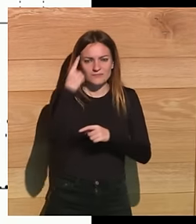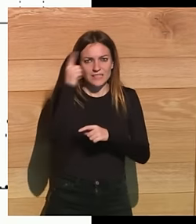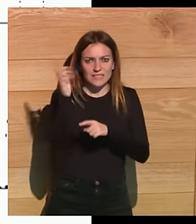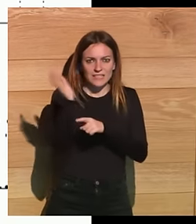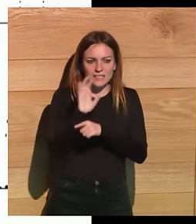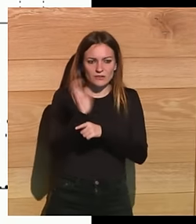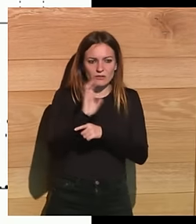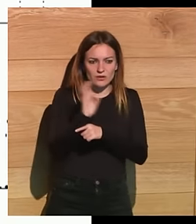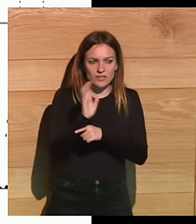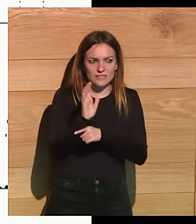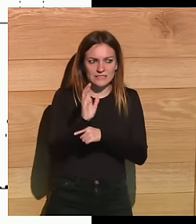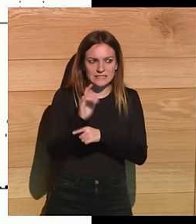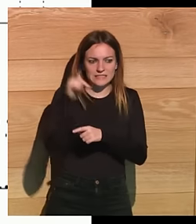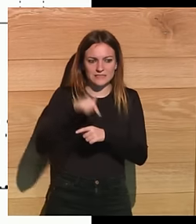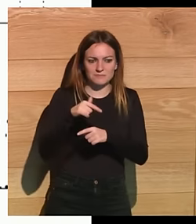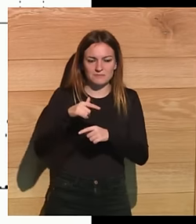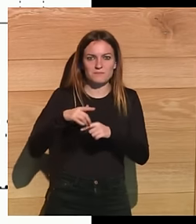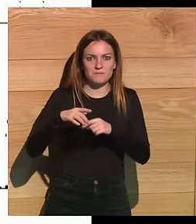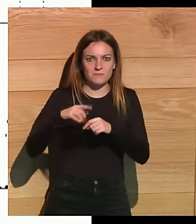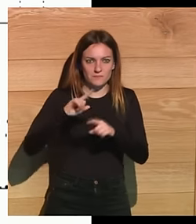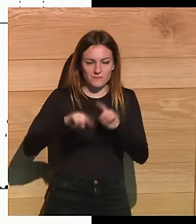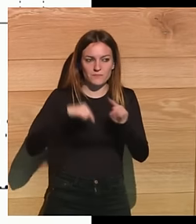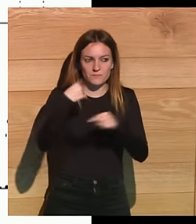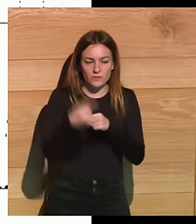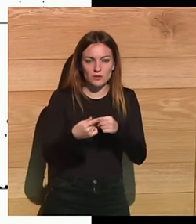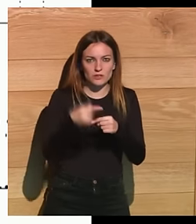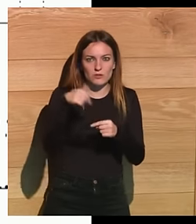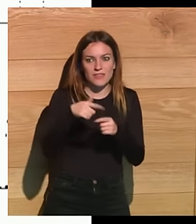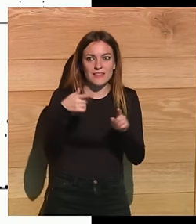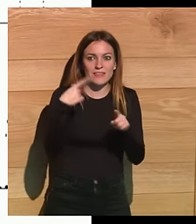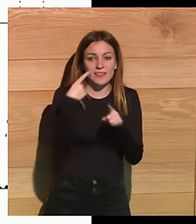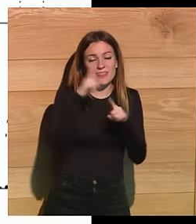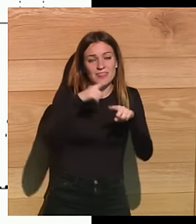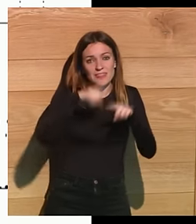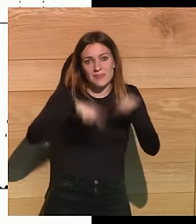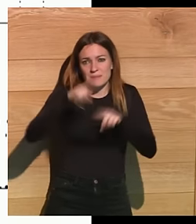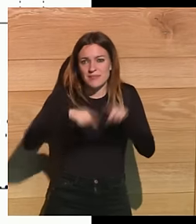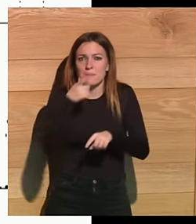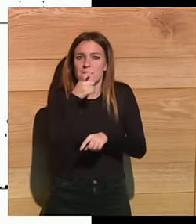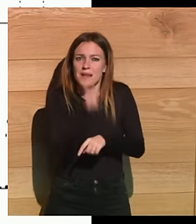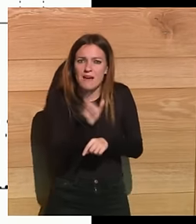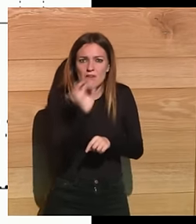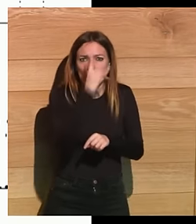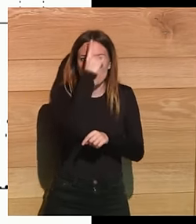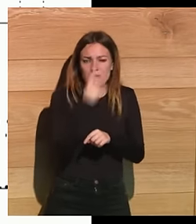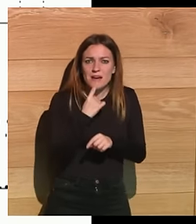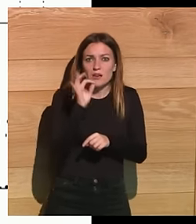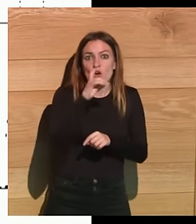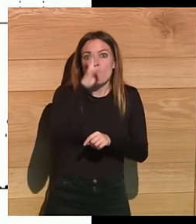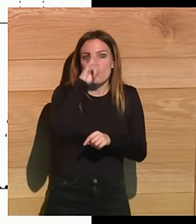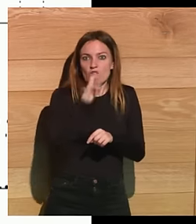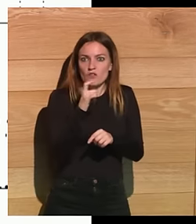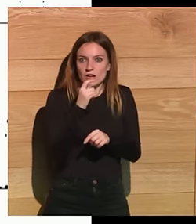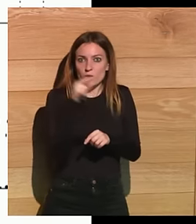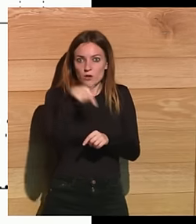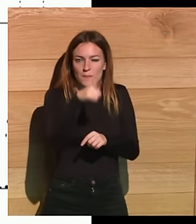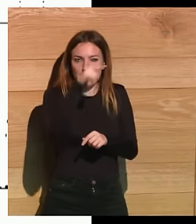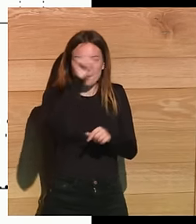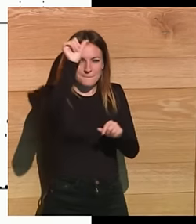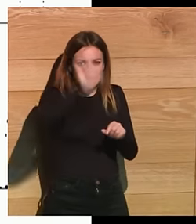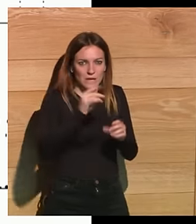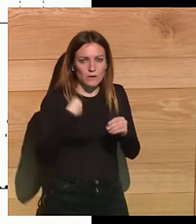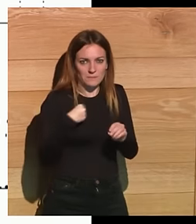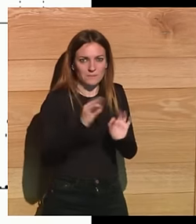que reaccionan al margen del tipo de representación, sea una palabra, una imagen o un recuerdo de esa